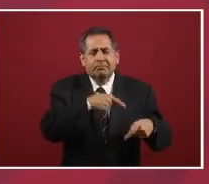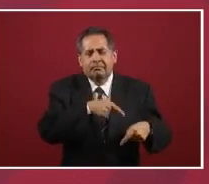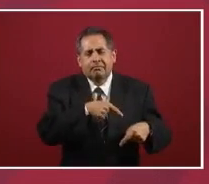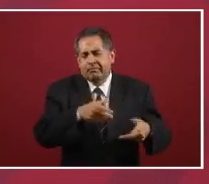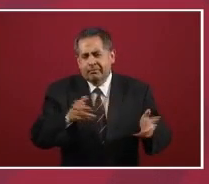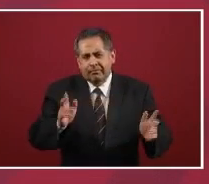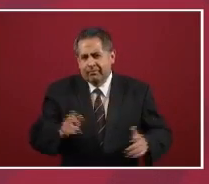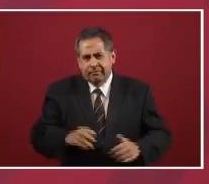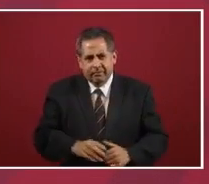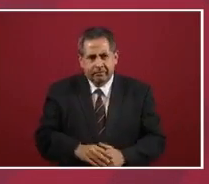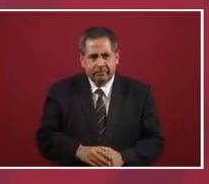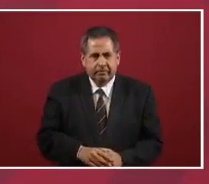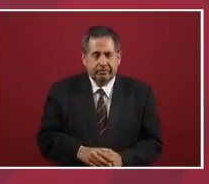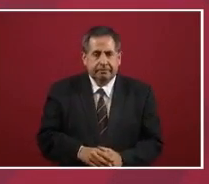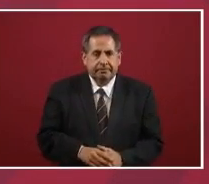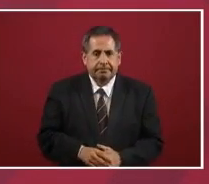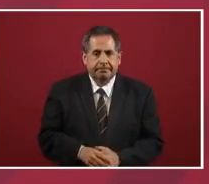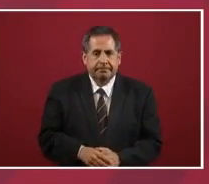con